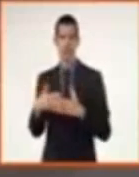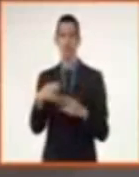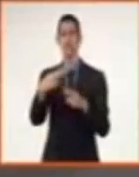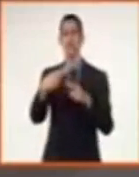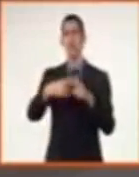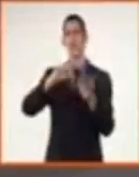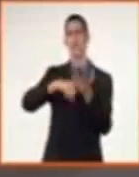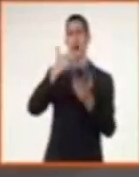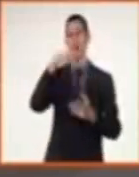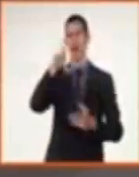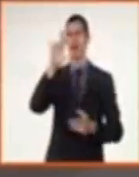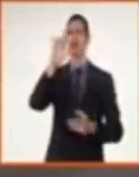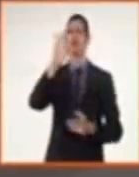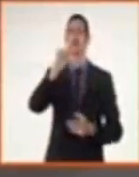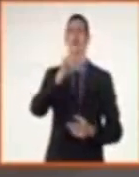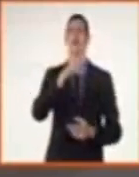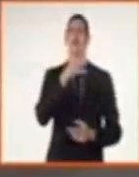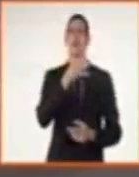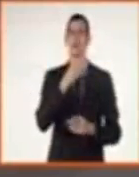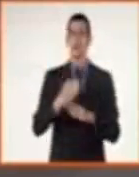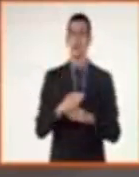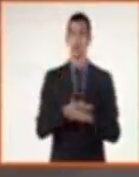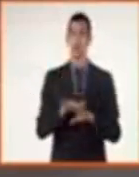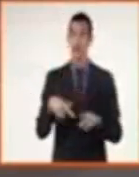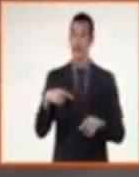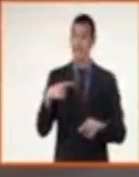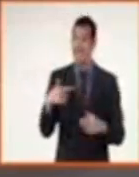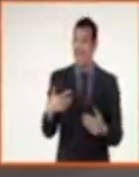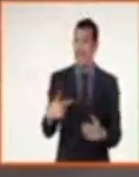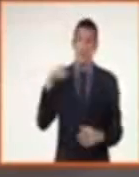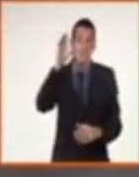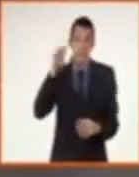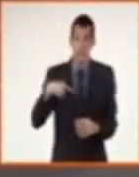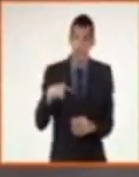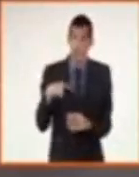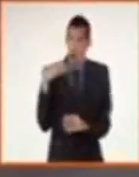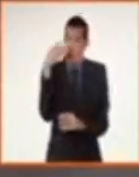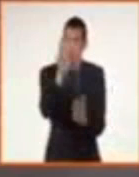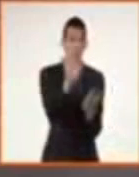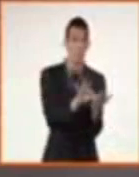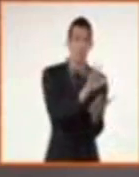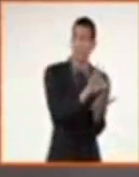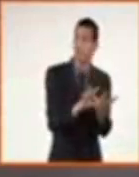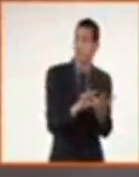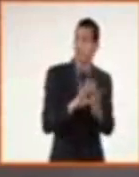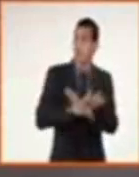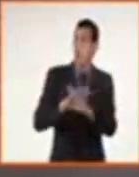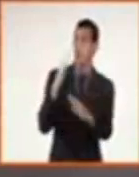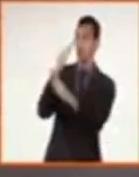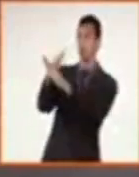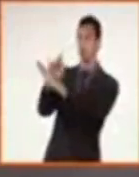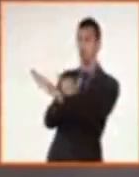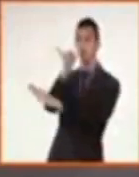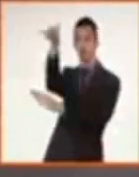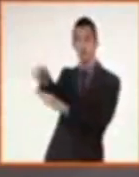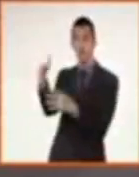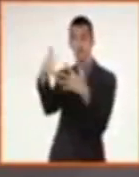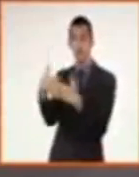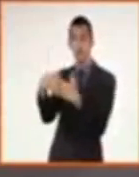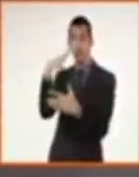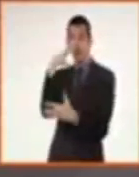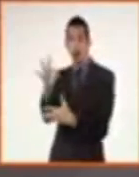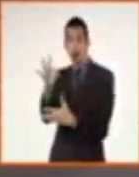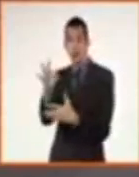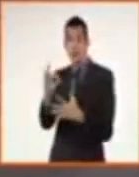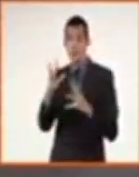impactar. Y sabemos, uno está en los barrios, conoce, y hay personas que se creyeron ese cuento y que además